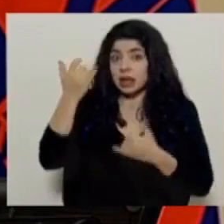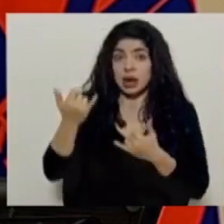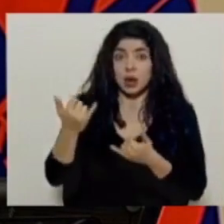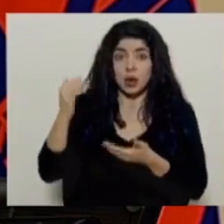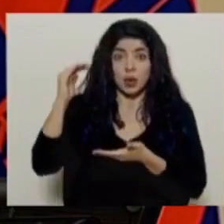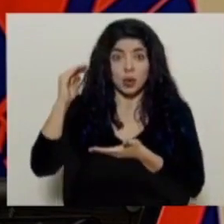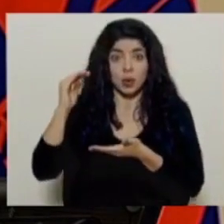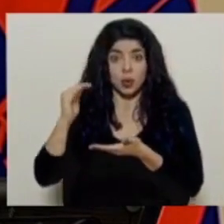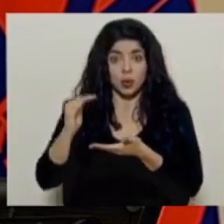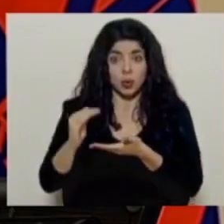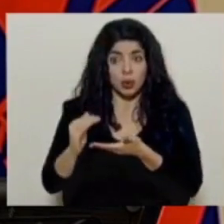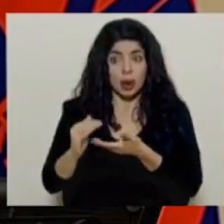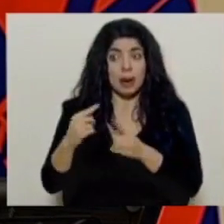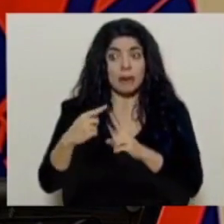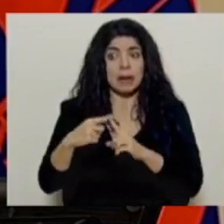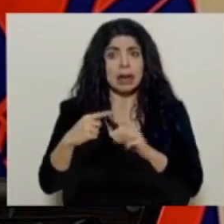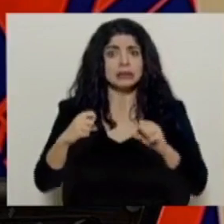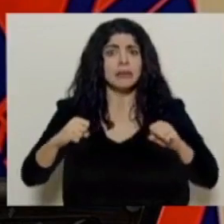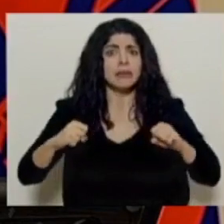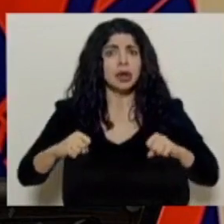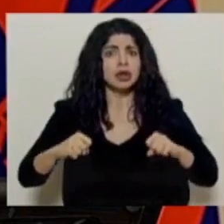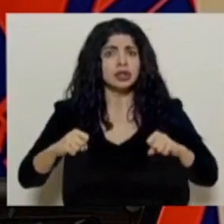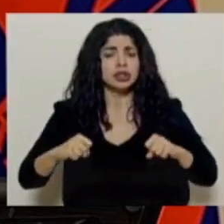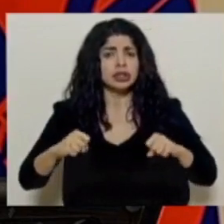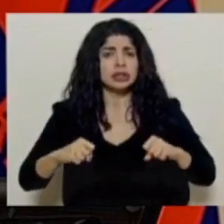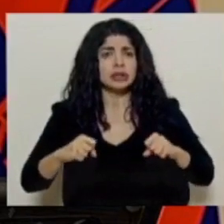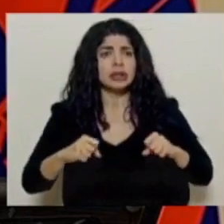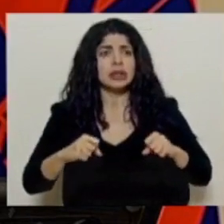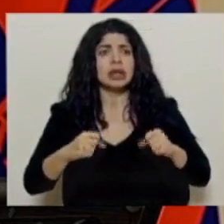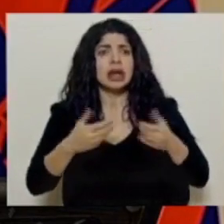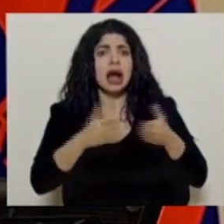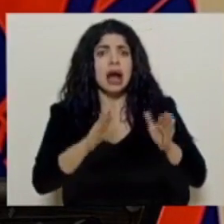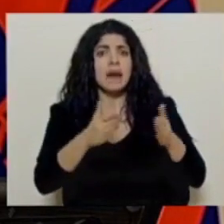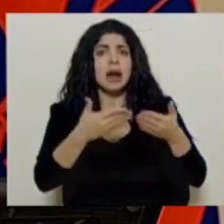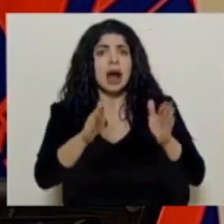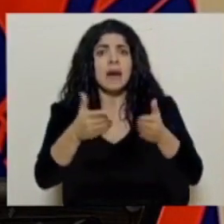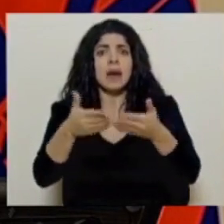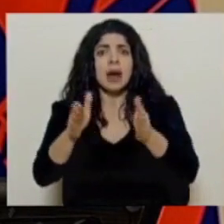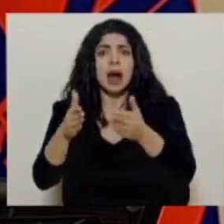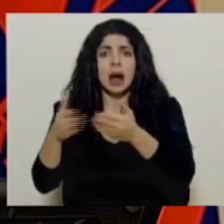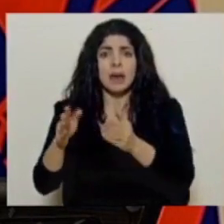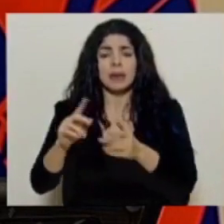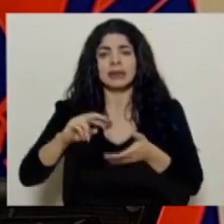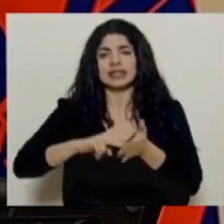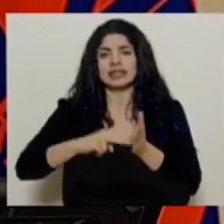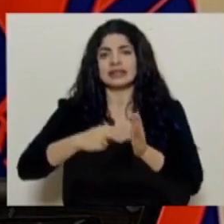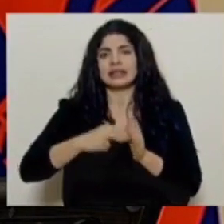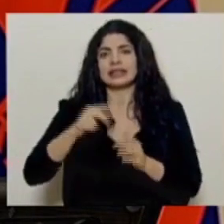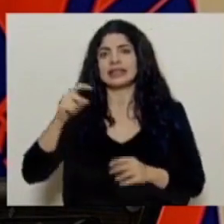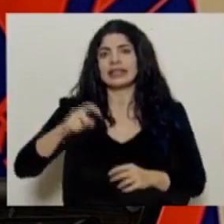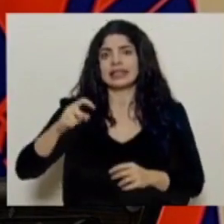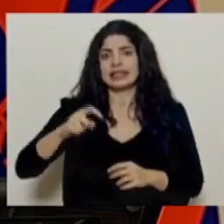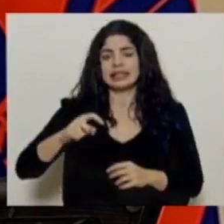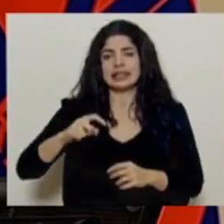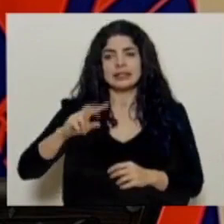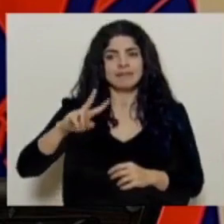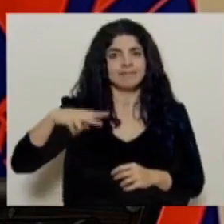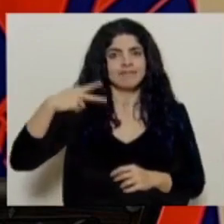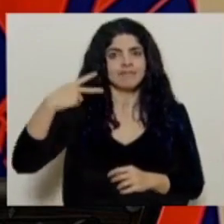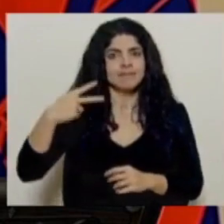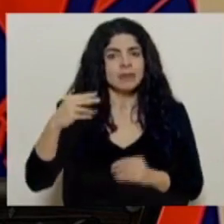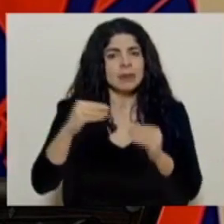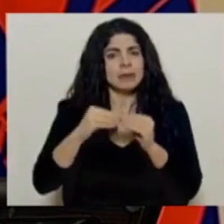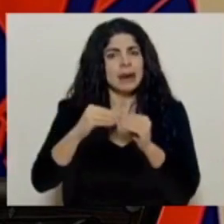y la posibilidad que tenemos de seguir ampliando las aperturas, es necesario que reforcemos siempre el mensaje de